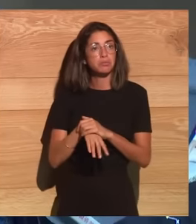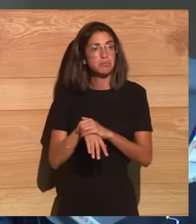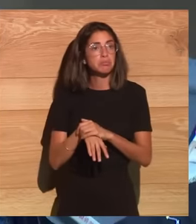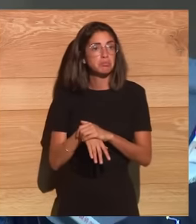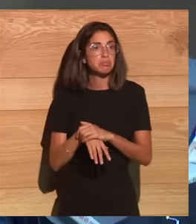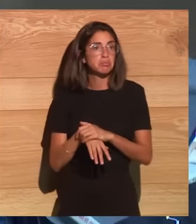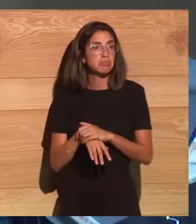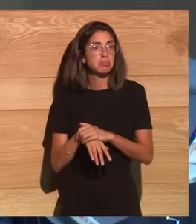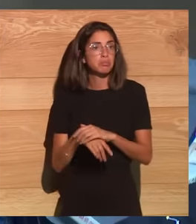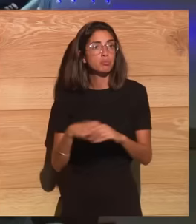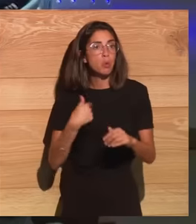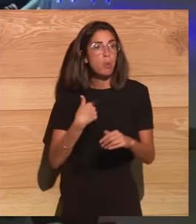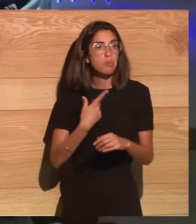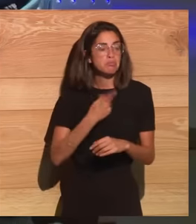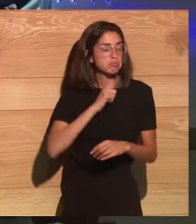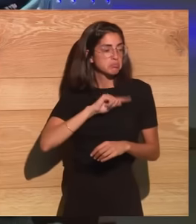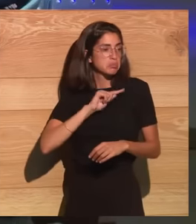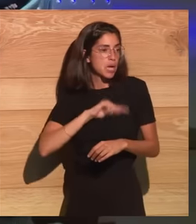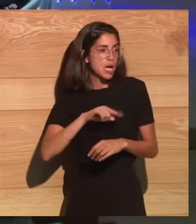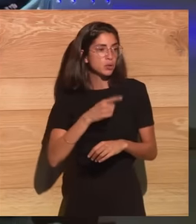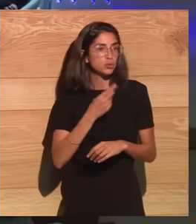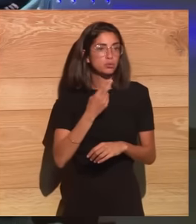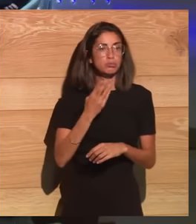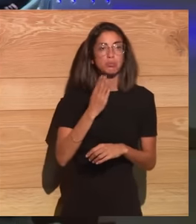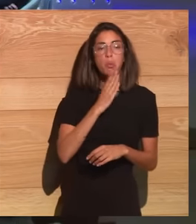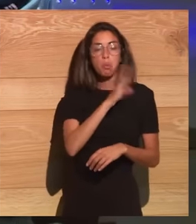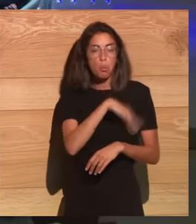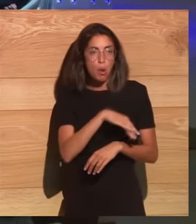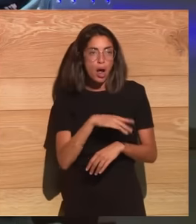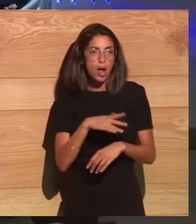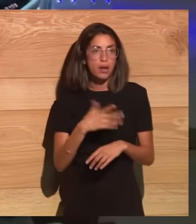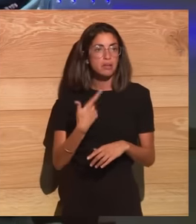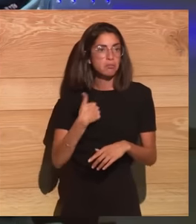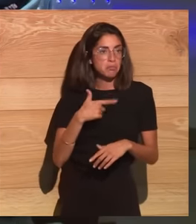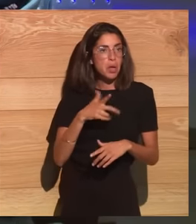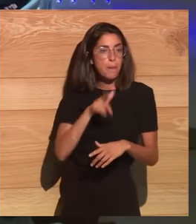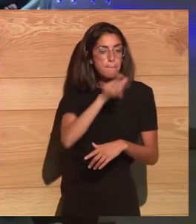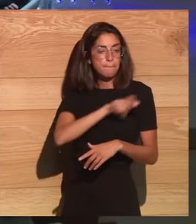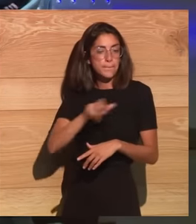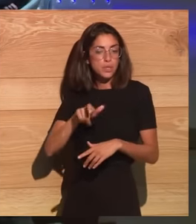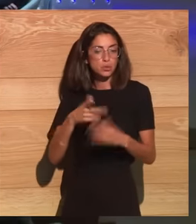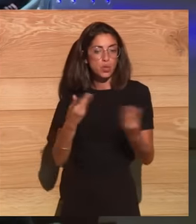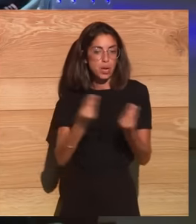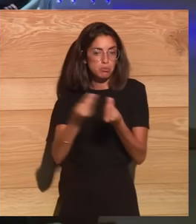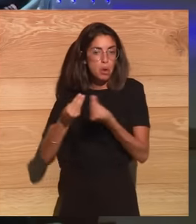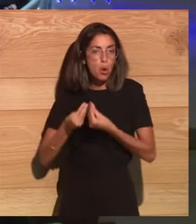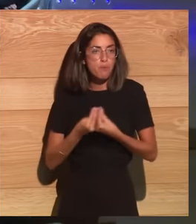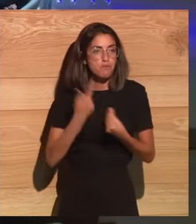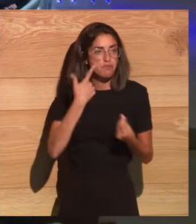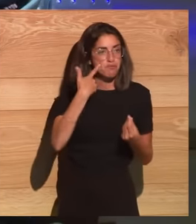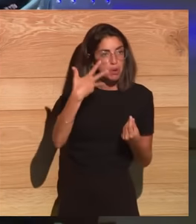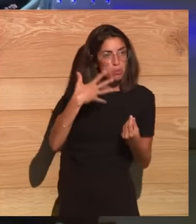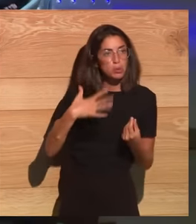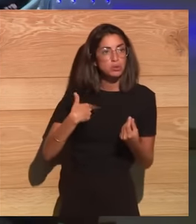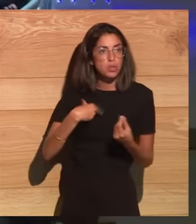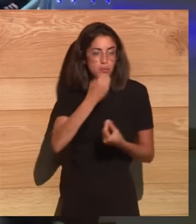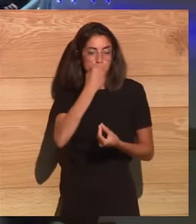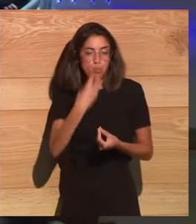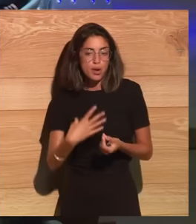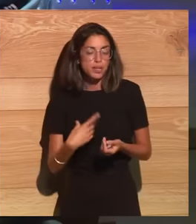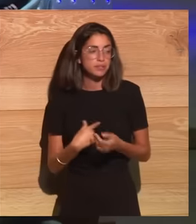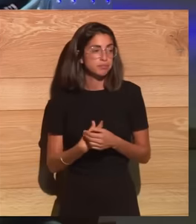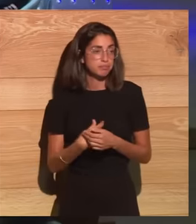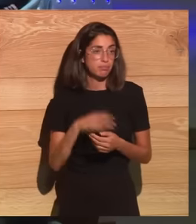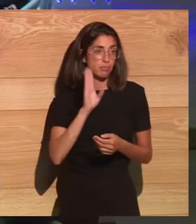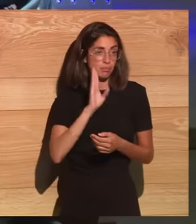Que me siento muy guay siendo el señor que está en medio de todos estos señores brillantes, voy a escribir esto y a ver qué pasa. Y de verdad que lo que tú has dicho, es